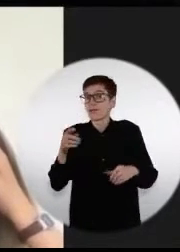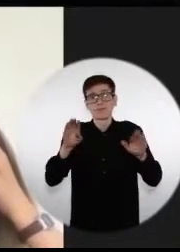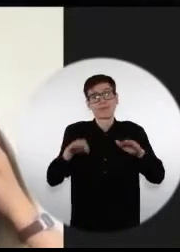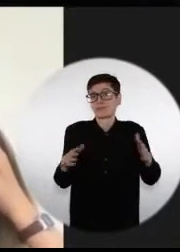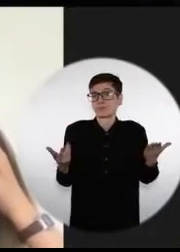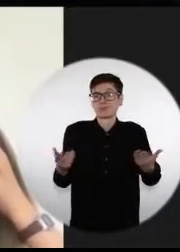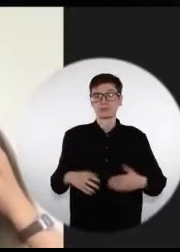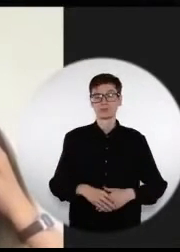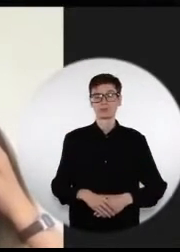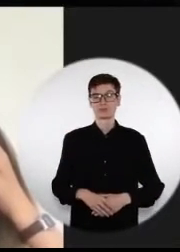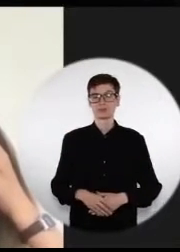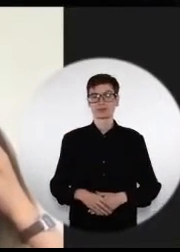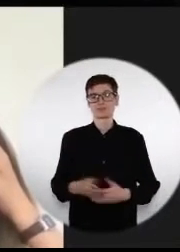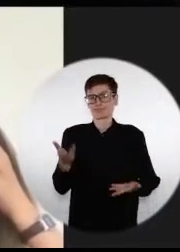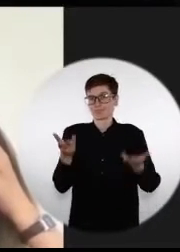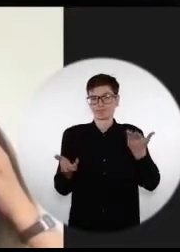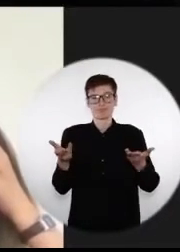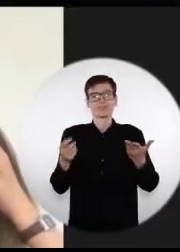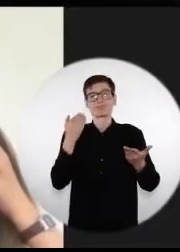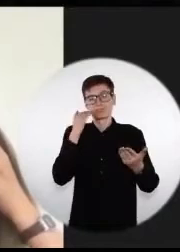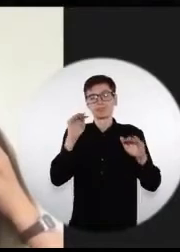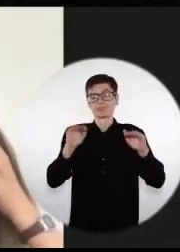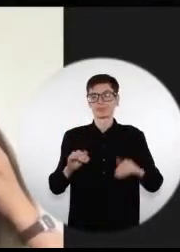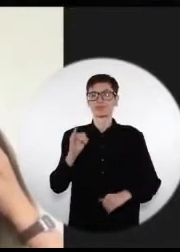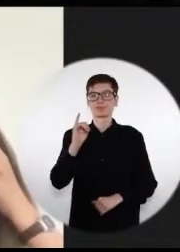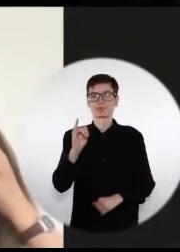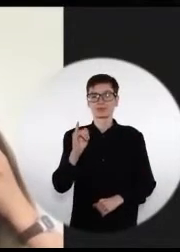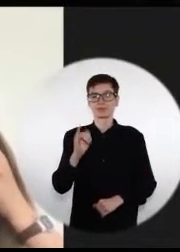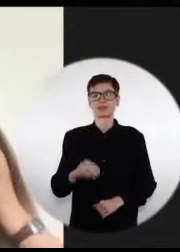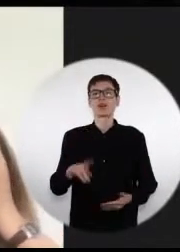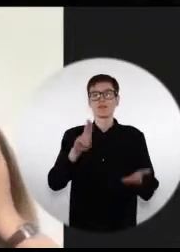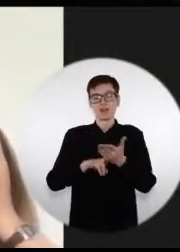o cuánto creéis que esté aceptado en su libro para p&g